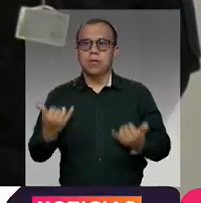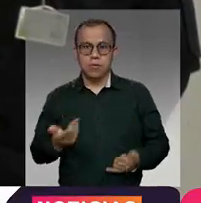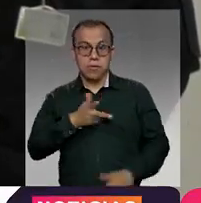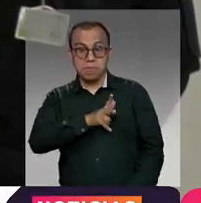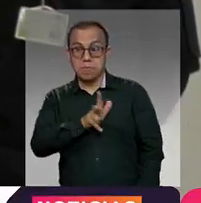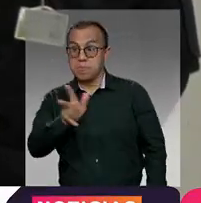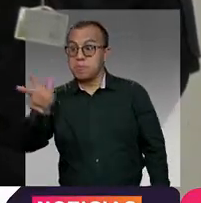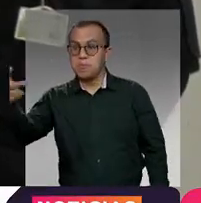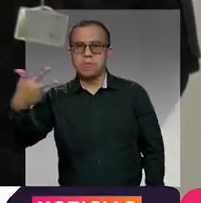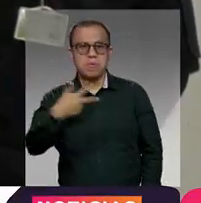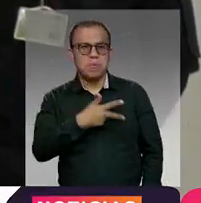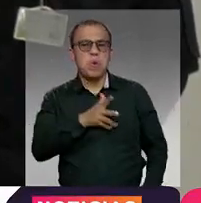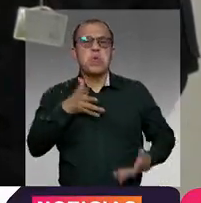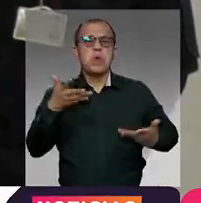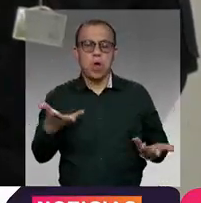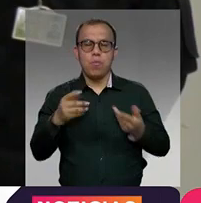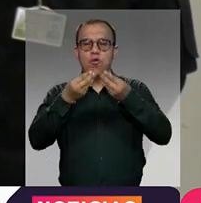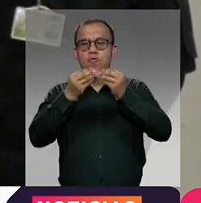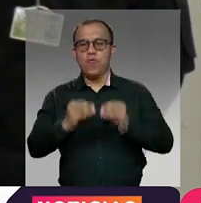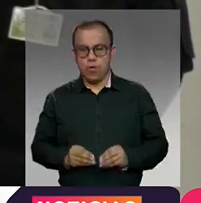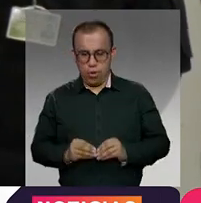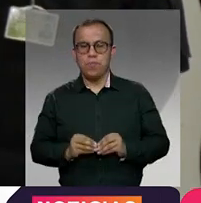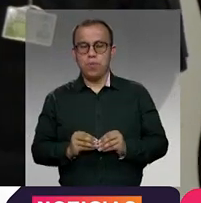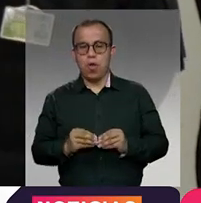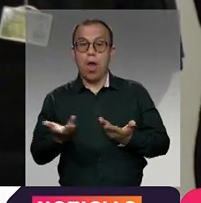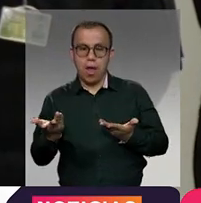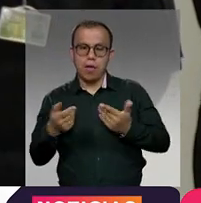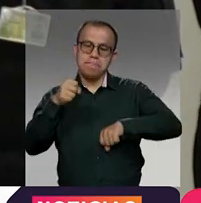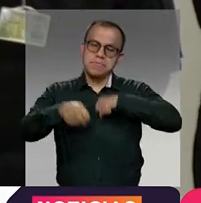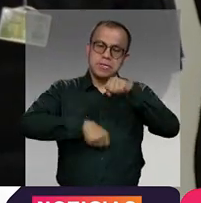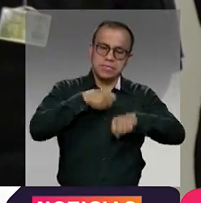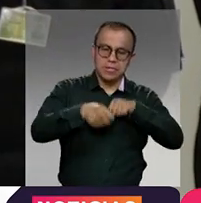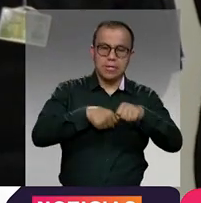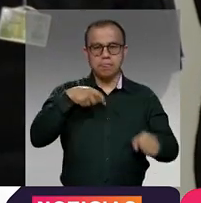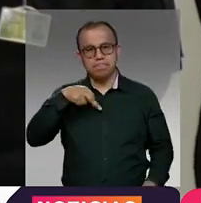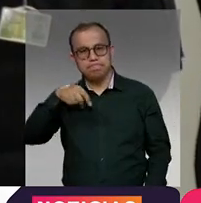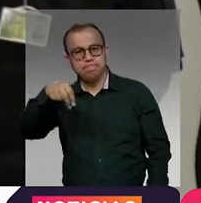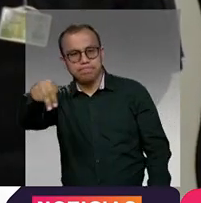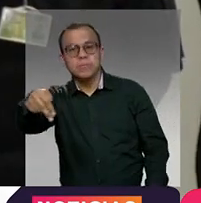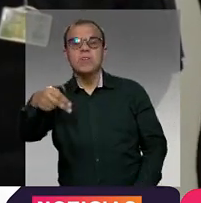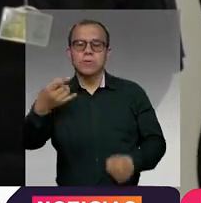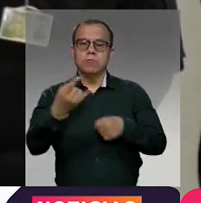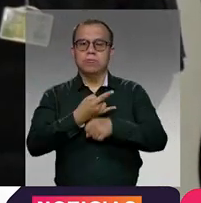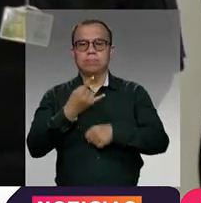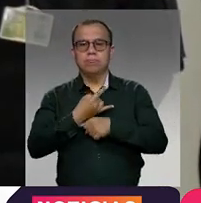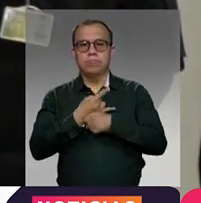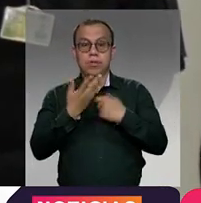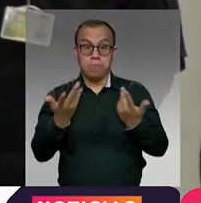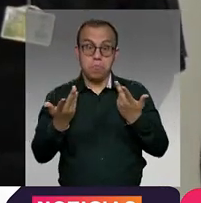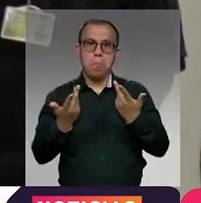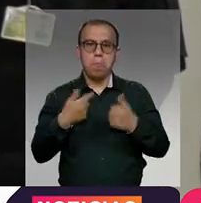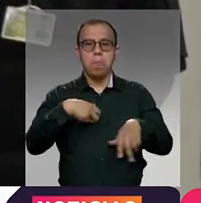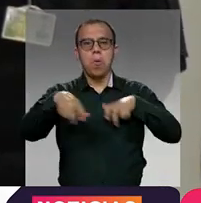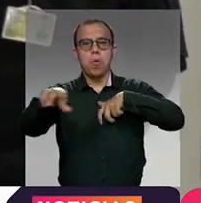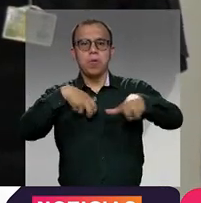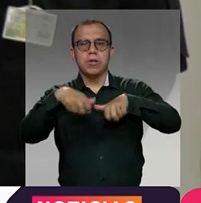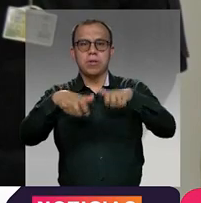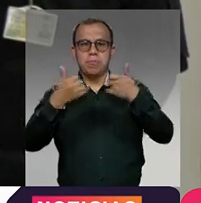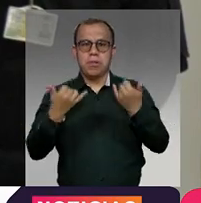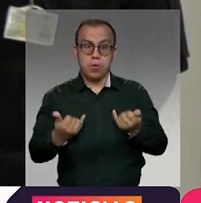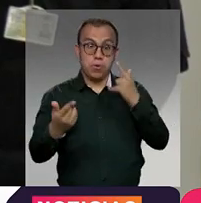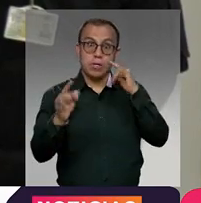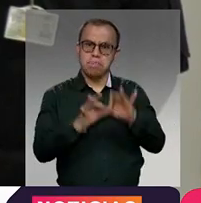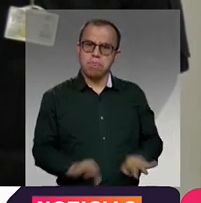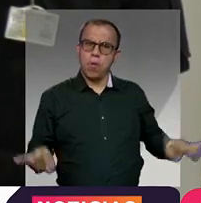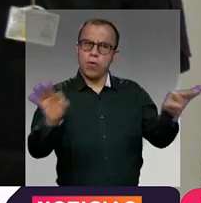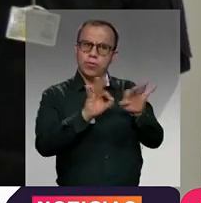en Bogotá se realiza de manera peatonal o en bicicleta, y este es un medio de movilidad que hoy no tiene la